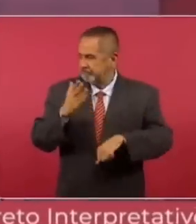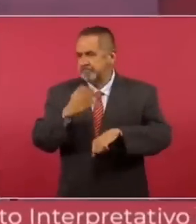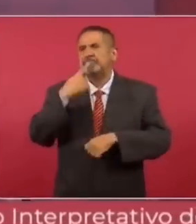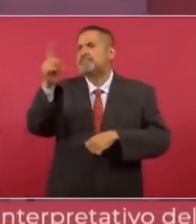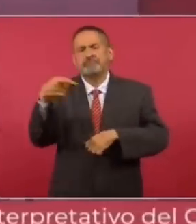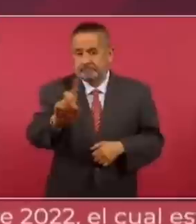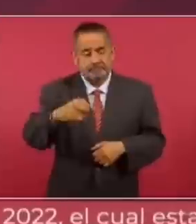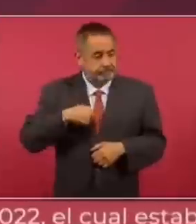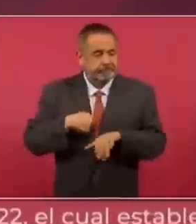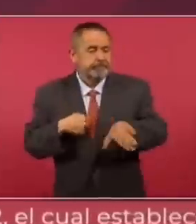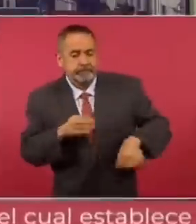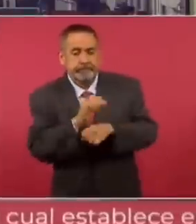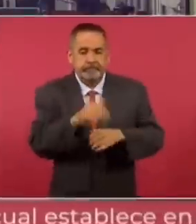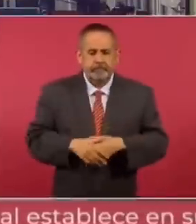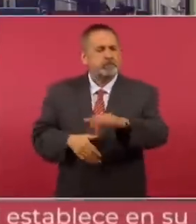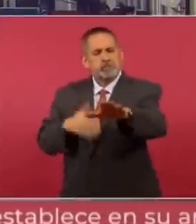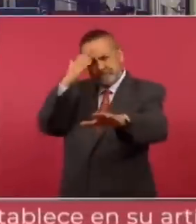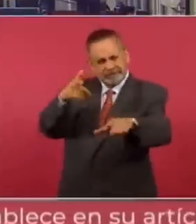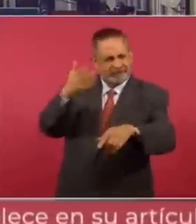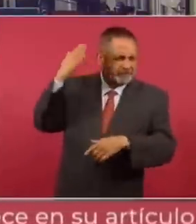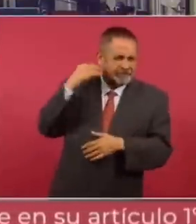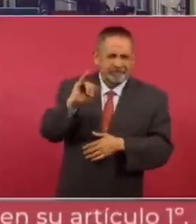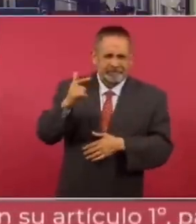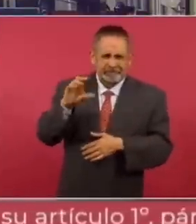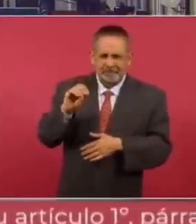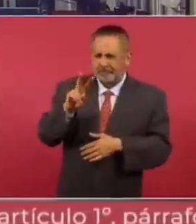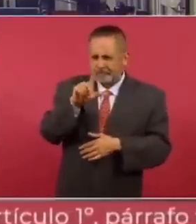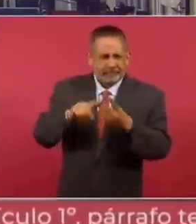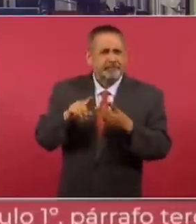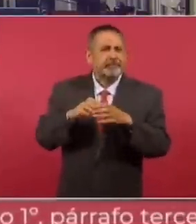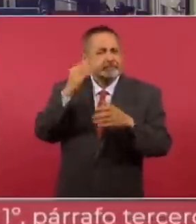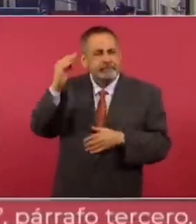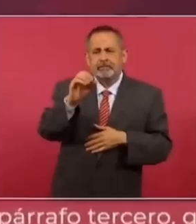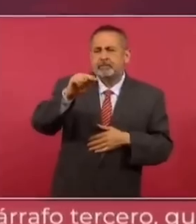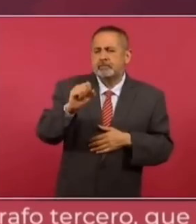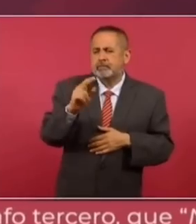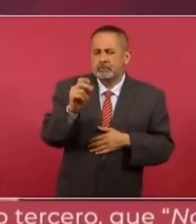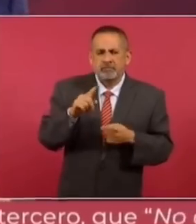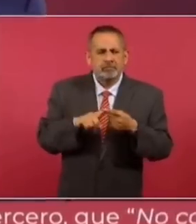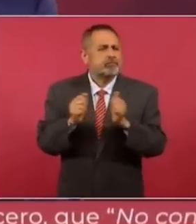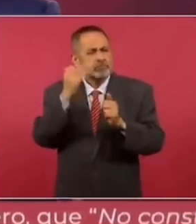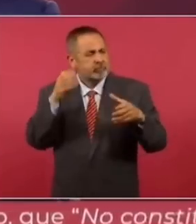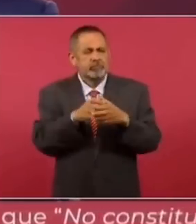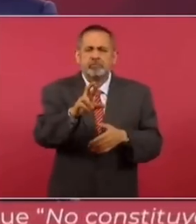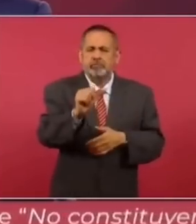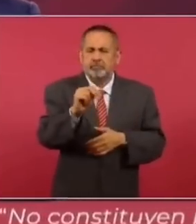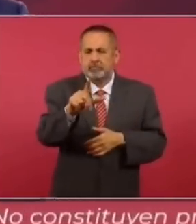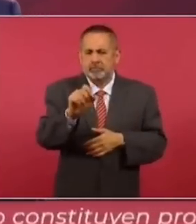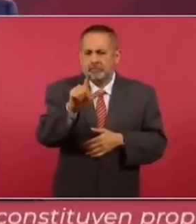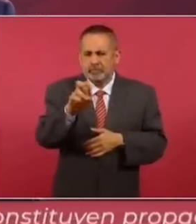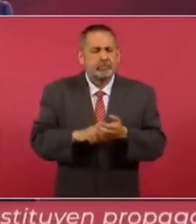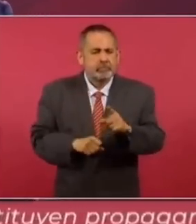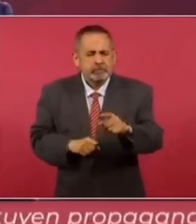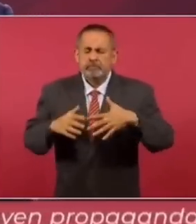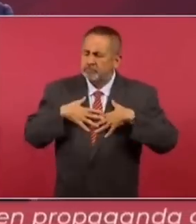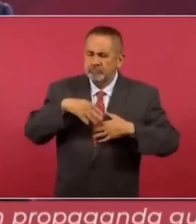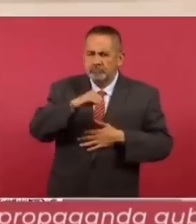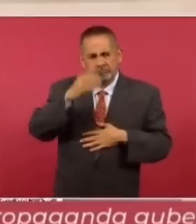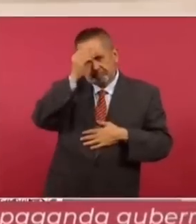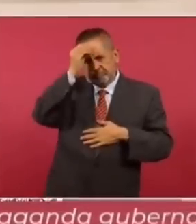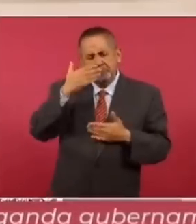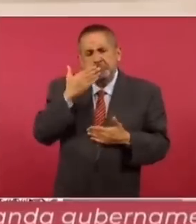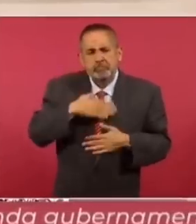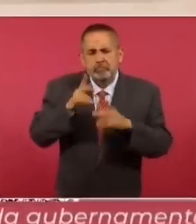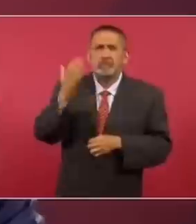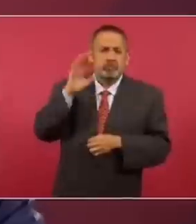denuncia penal. ¿Y sabía usted de los antecedentes de Ignacio Valle en la Conasupo de Raúl Salinas de Catania? Sí, sí, sí, sí, pero yo tengo una opinión de él buena.